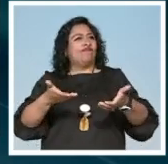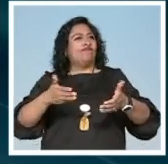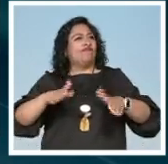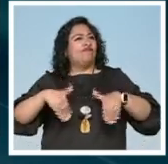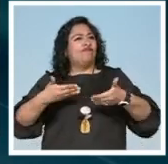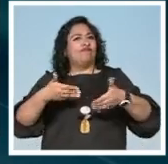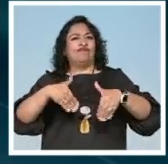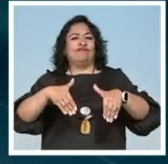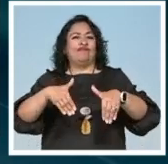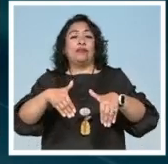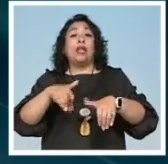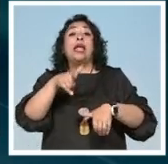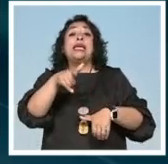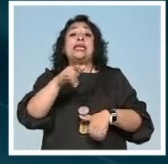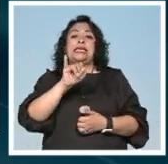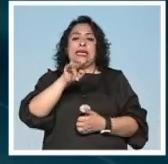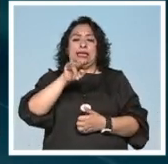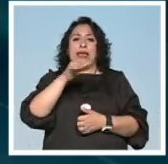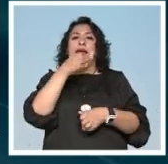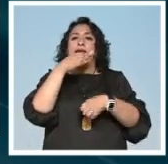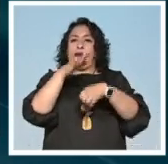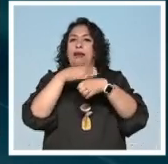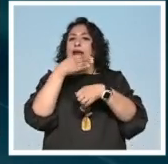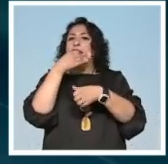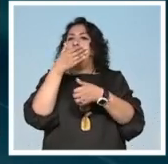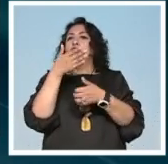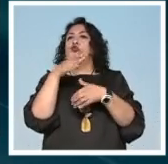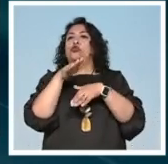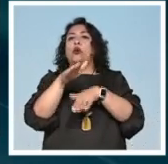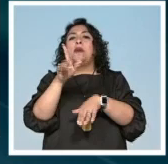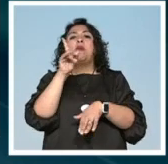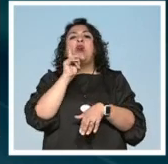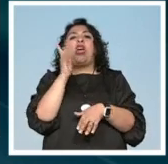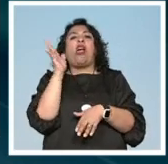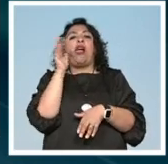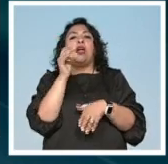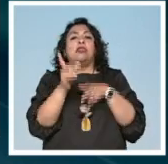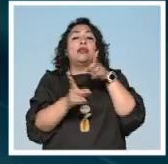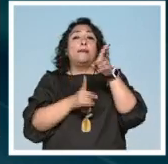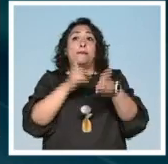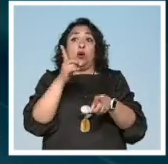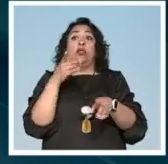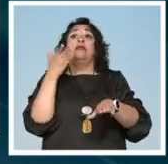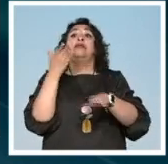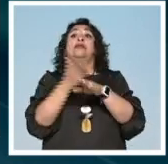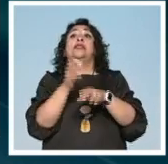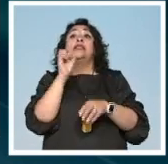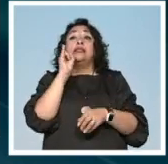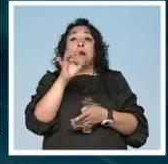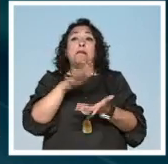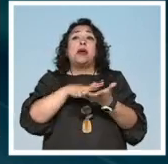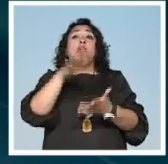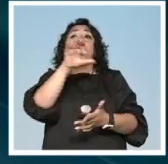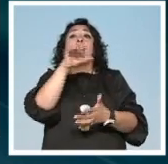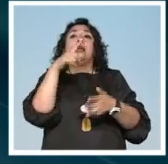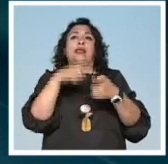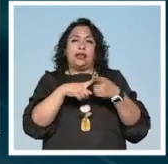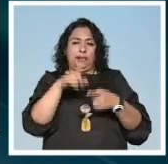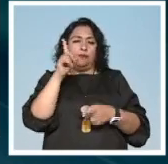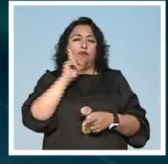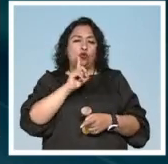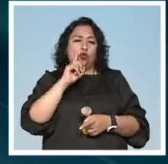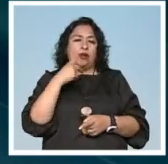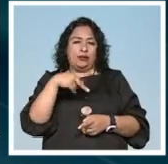calles? El INEGI ya lanzó la alerta sobre el sedentarismo. ¿Está afectando? Sí, principalmente a